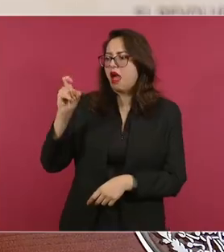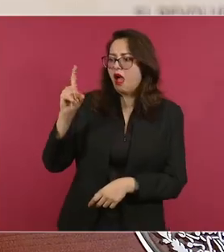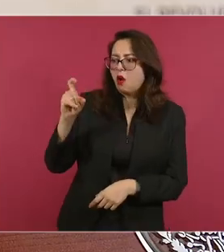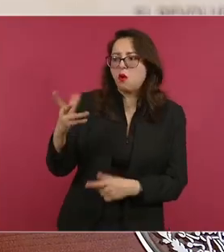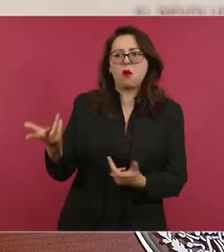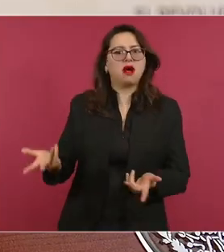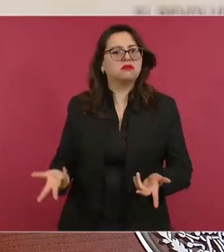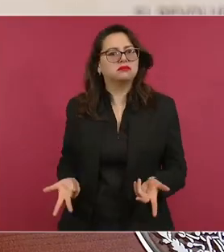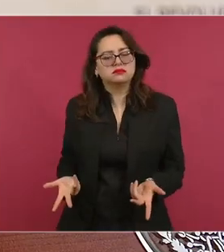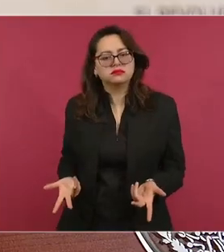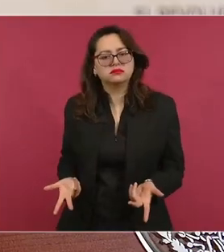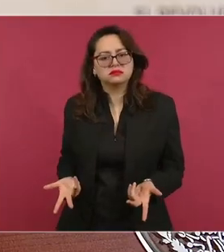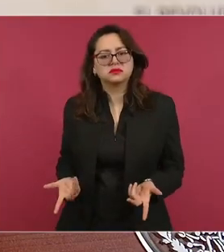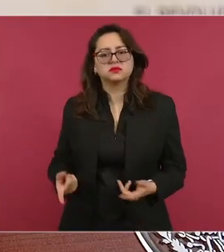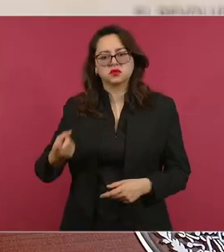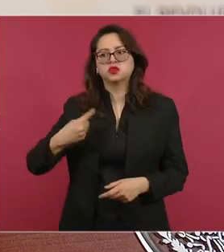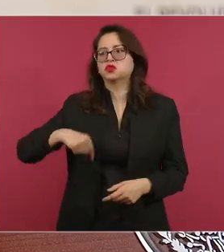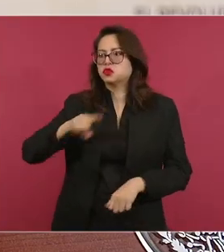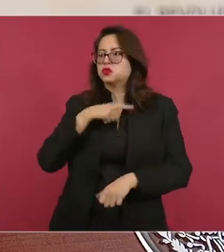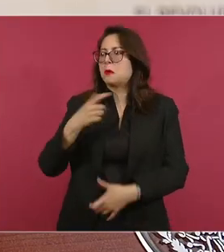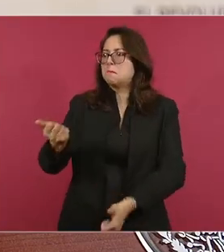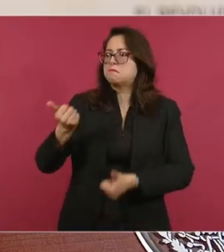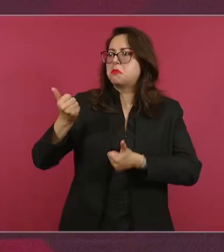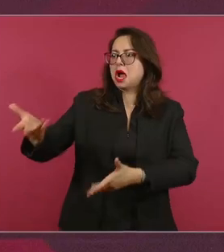porque estamos entregando